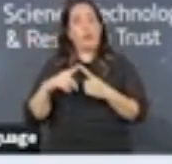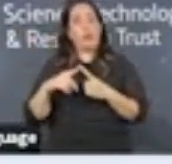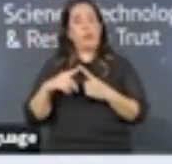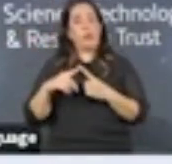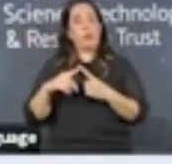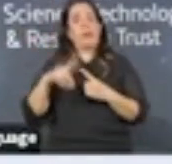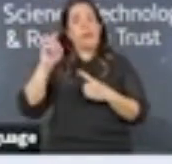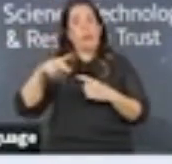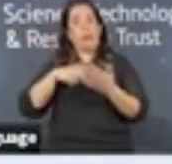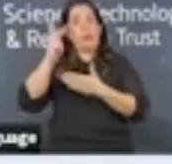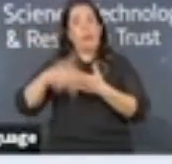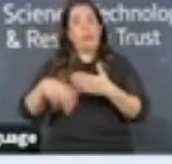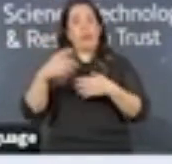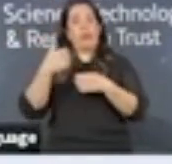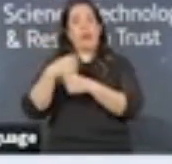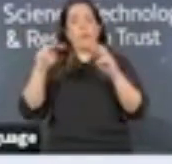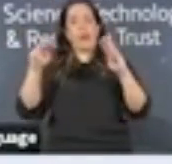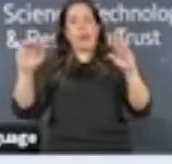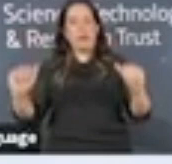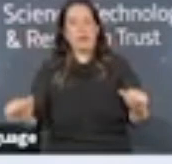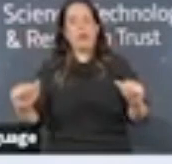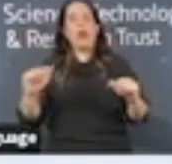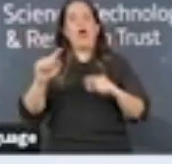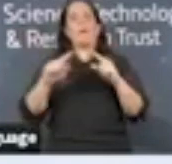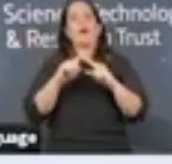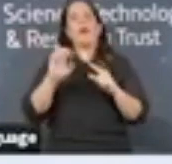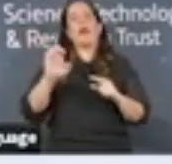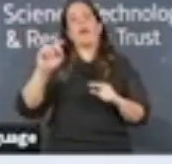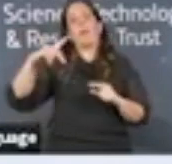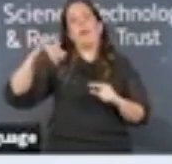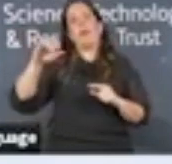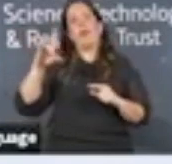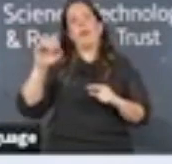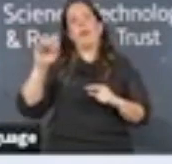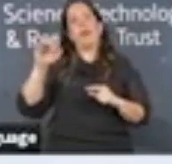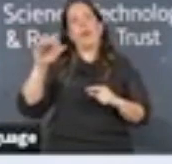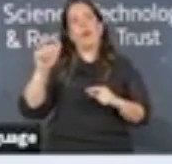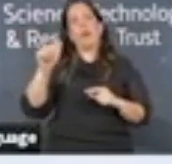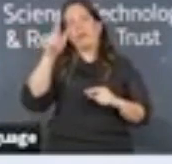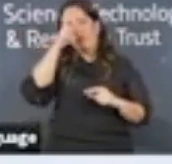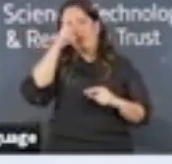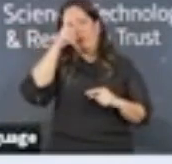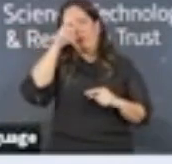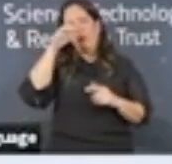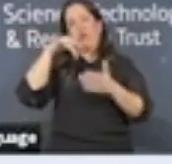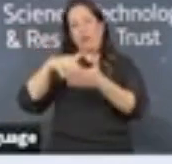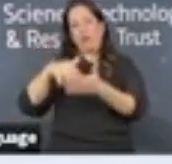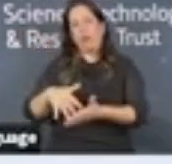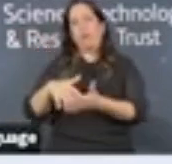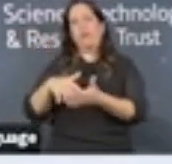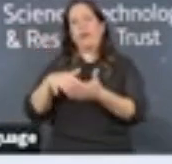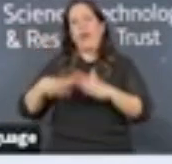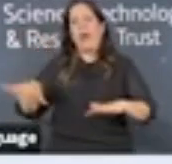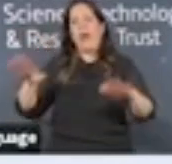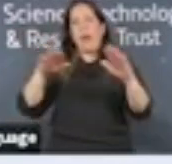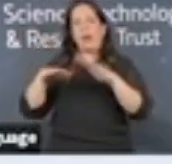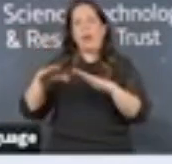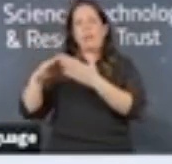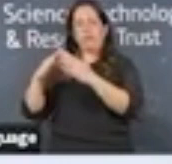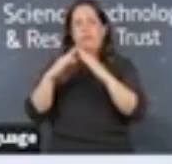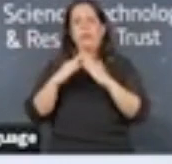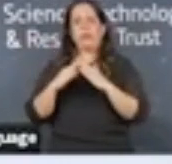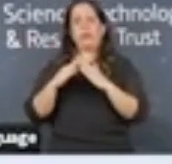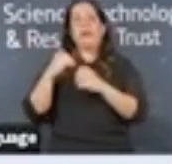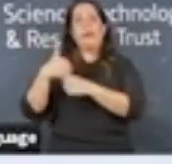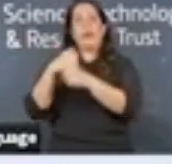un programa de maestría en entomología que trate sobre insectos vectores y plagas urbanas, y generar